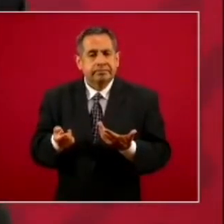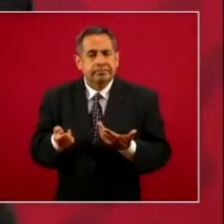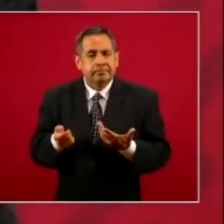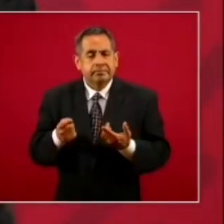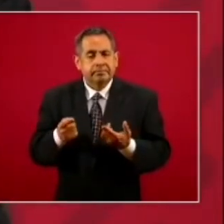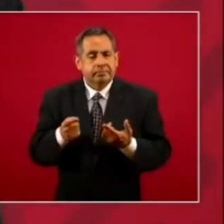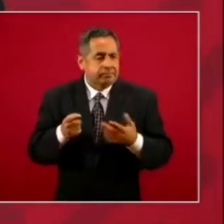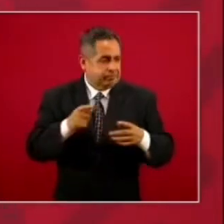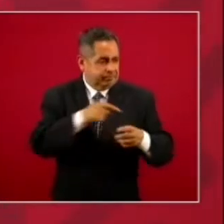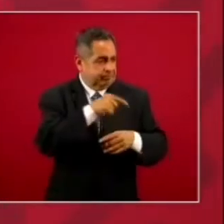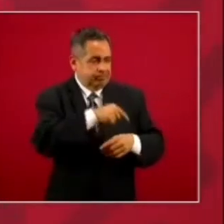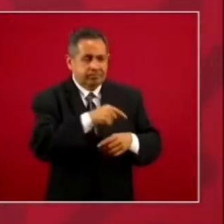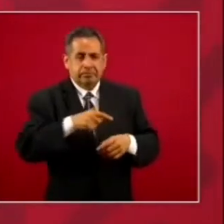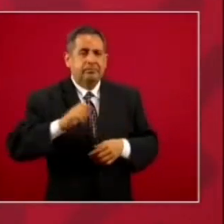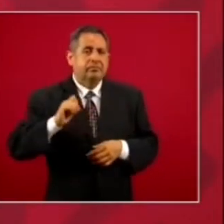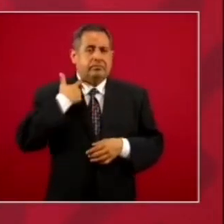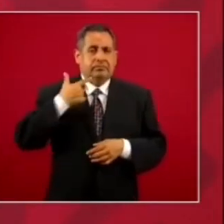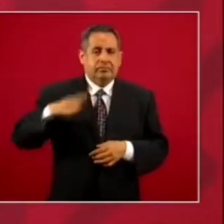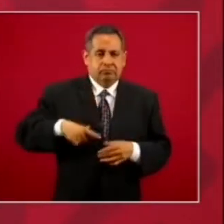cambiar al régimen,